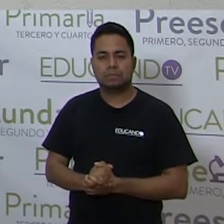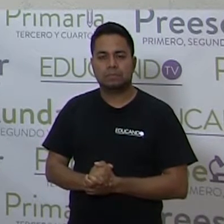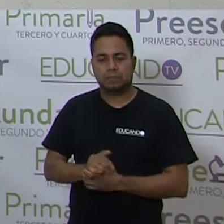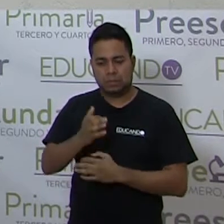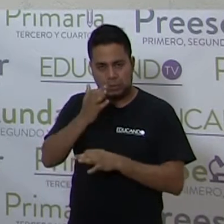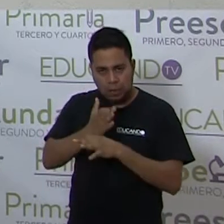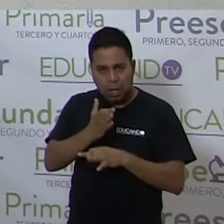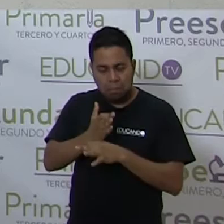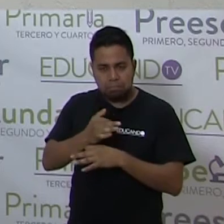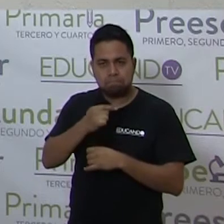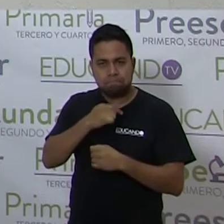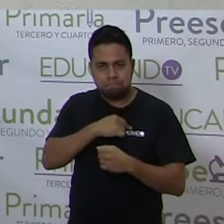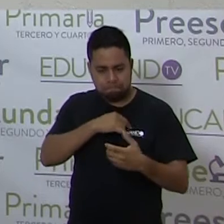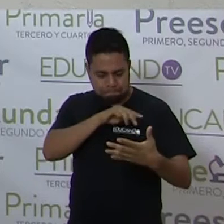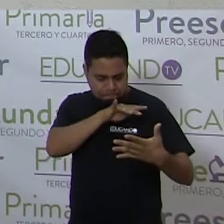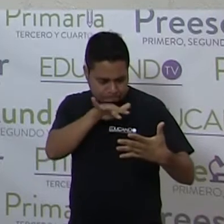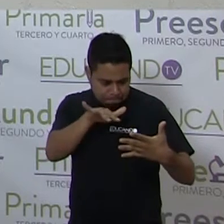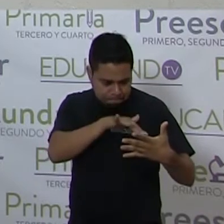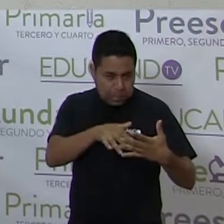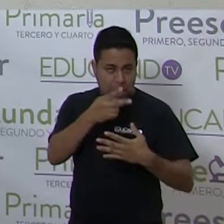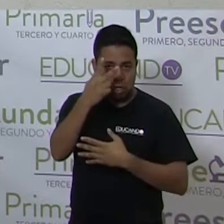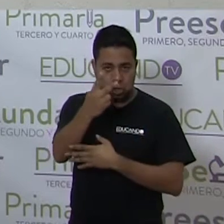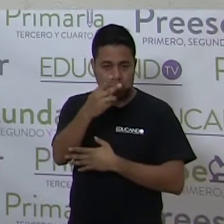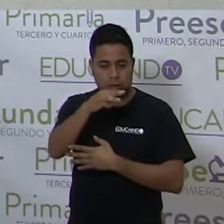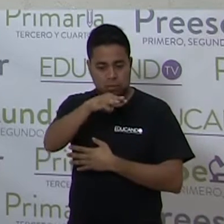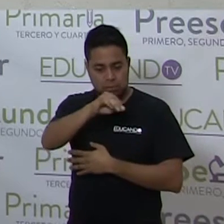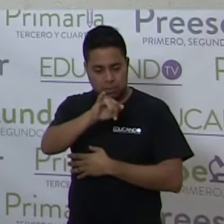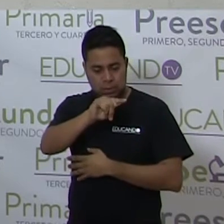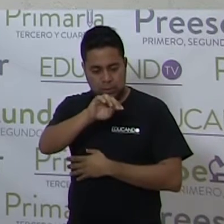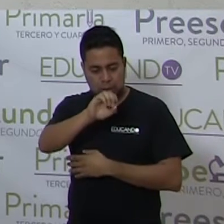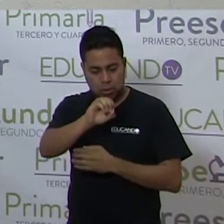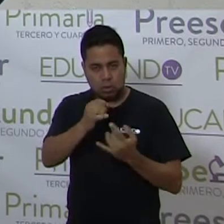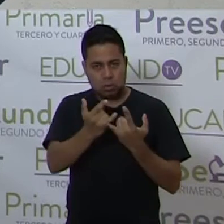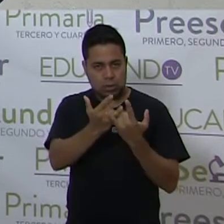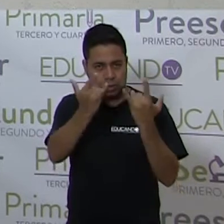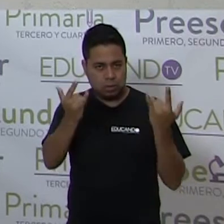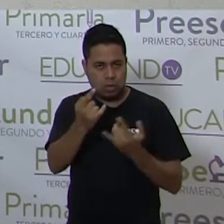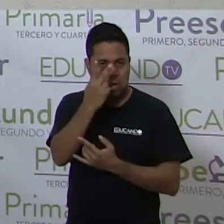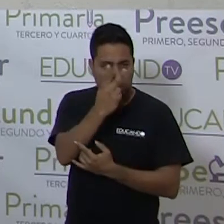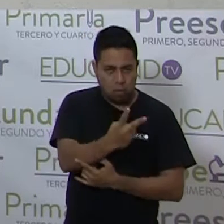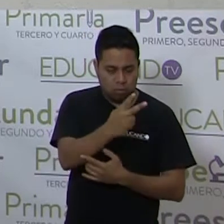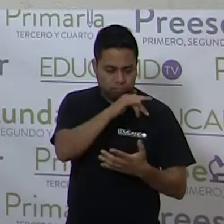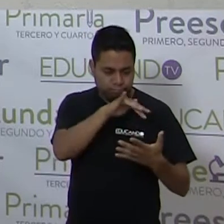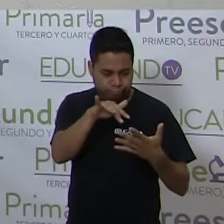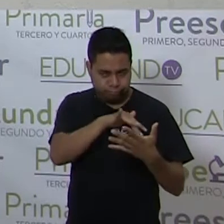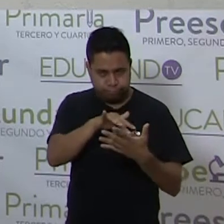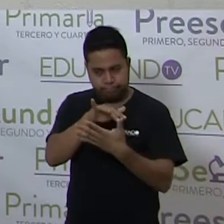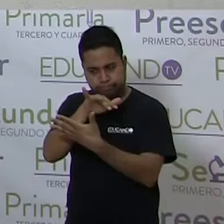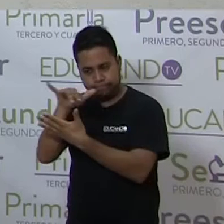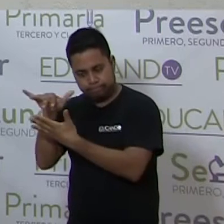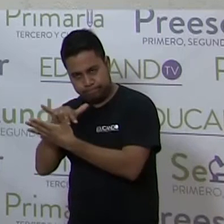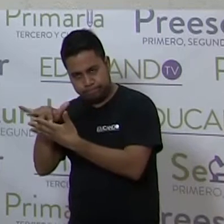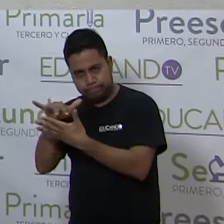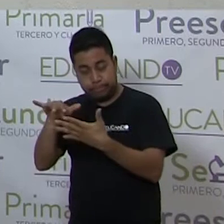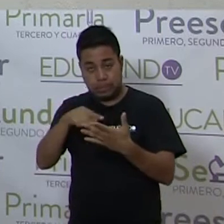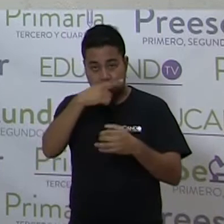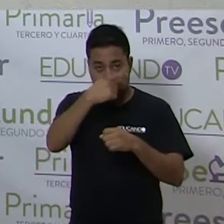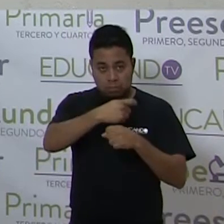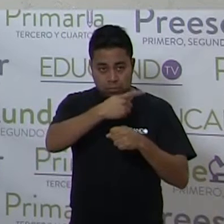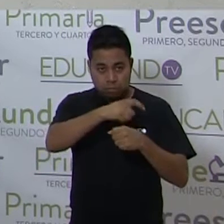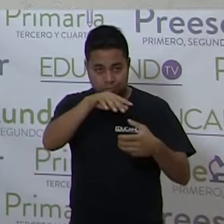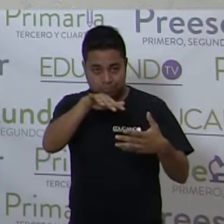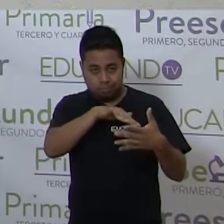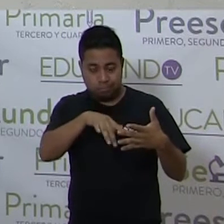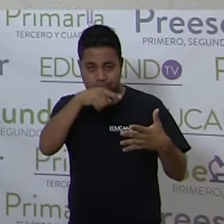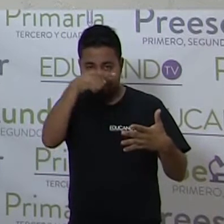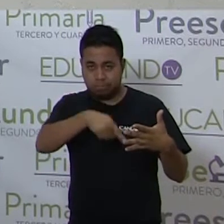voy a leerles dos mitos. Y el primer mito que les voy a leer